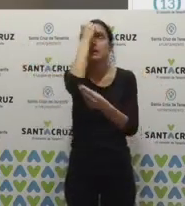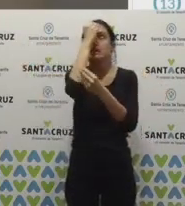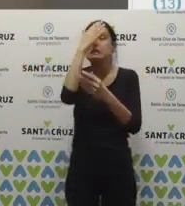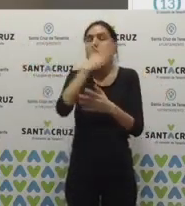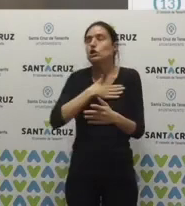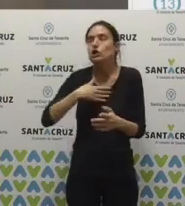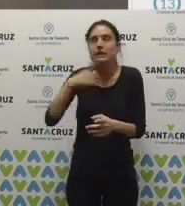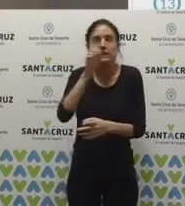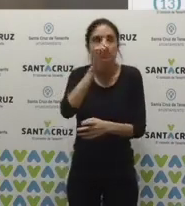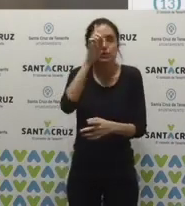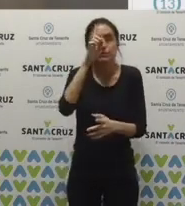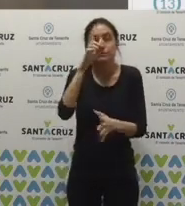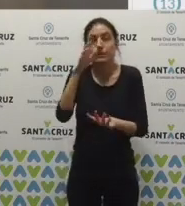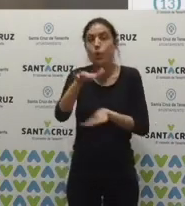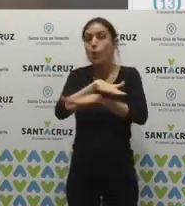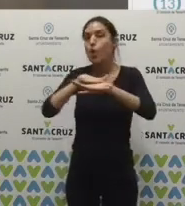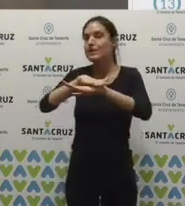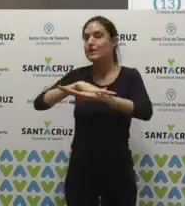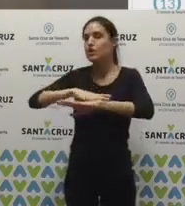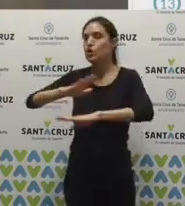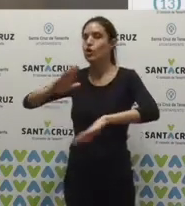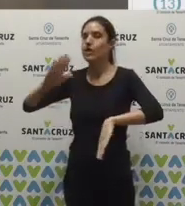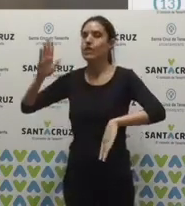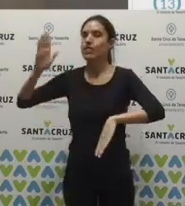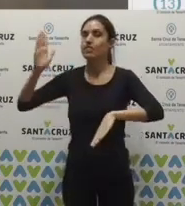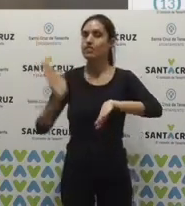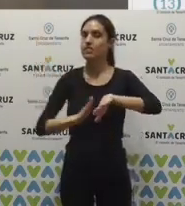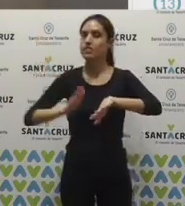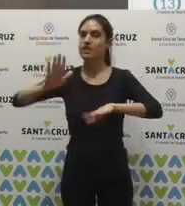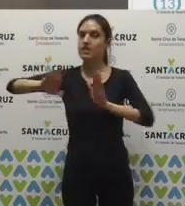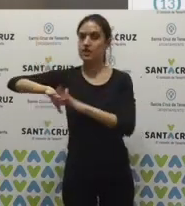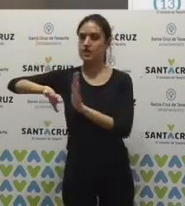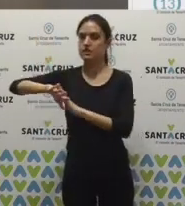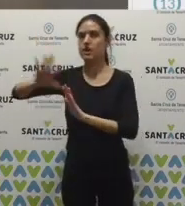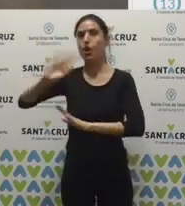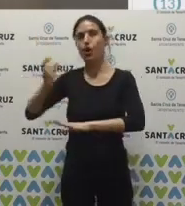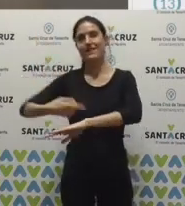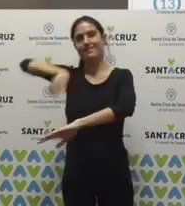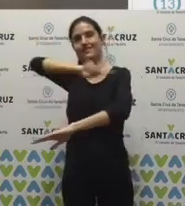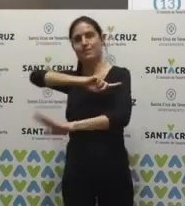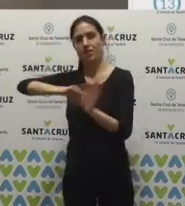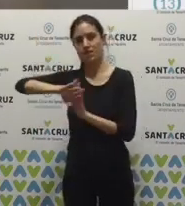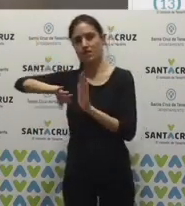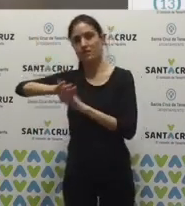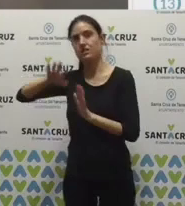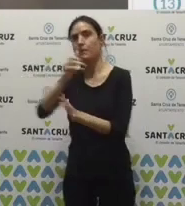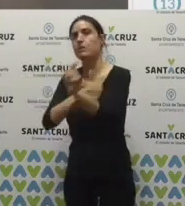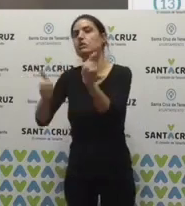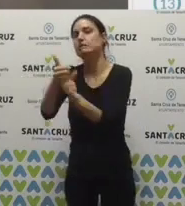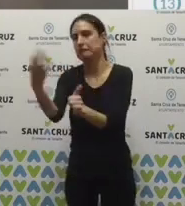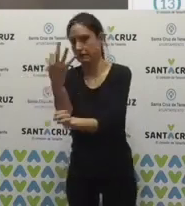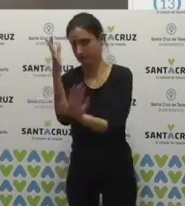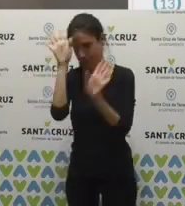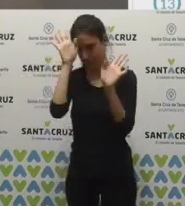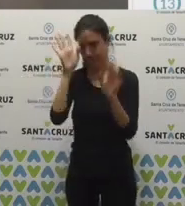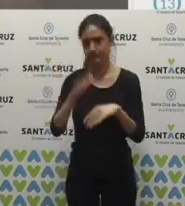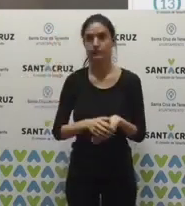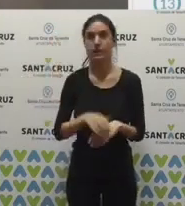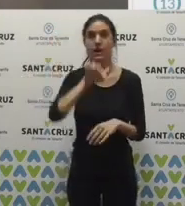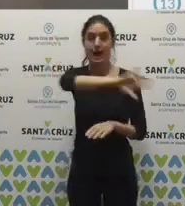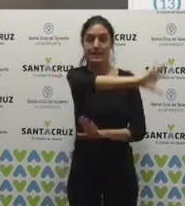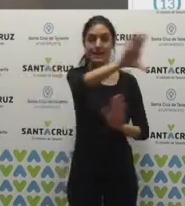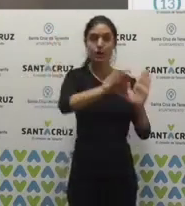un gobierno de derecha y extrema derecha en el acuerdo segundo piden respetar y garantizar la autonomía que la constitución